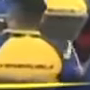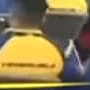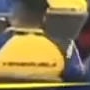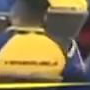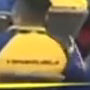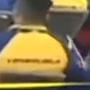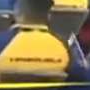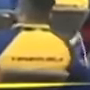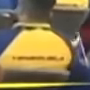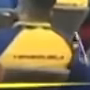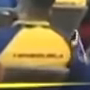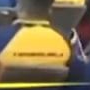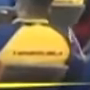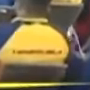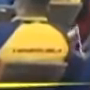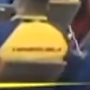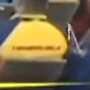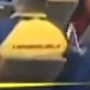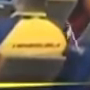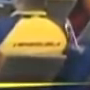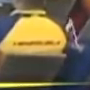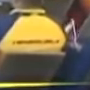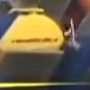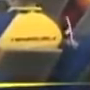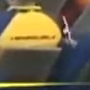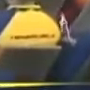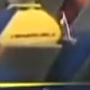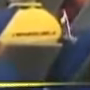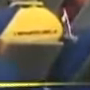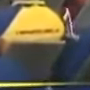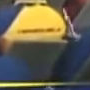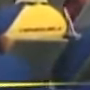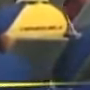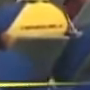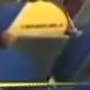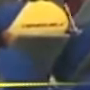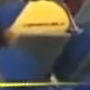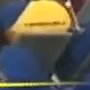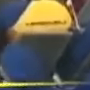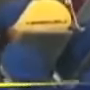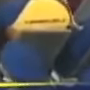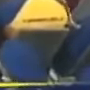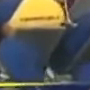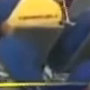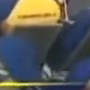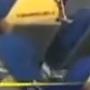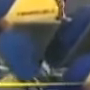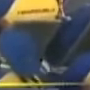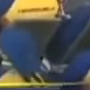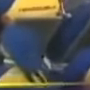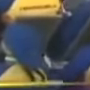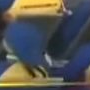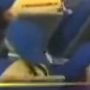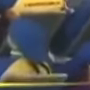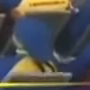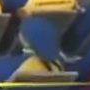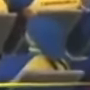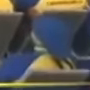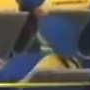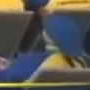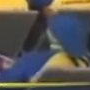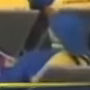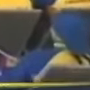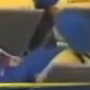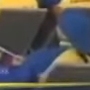medallistas de oro pl y bronce en los Juegos Panamericanos Santiago de Chile 2023 daremos